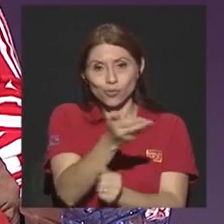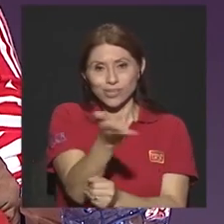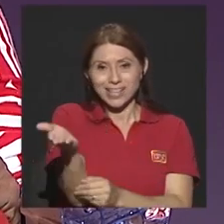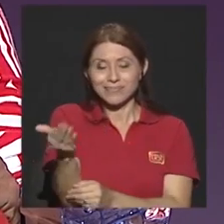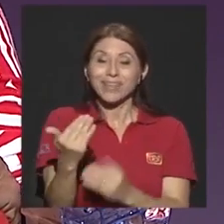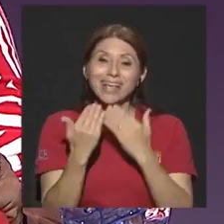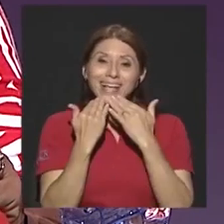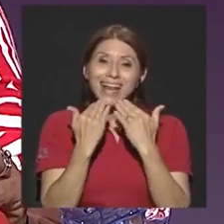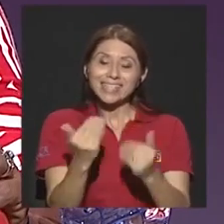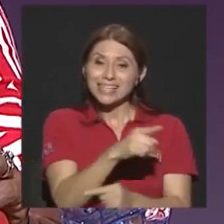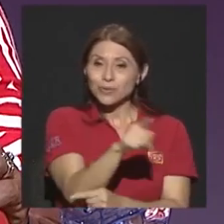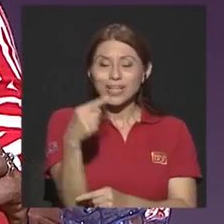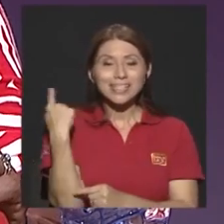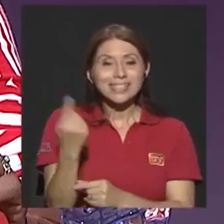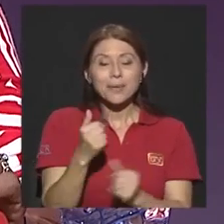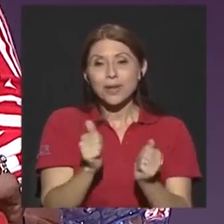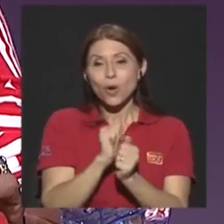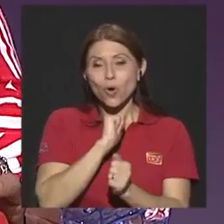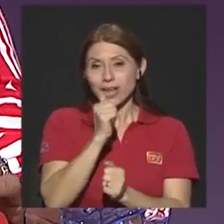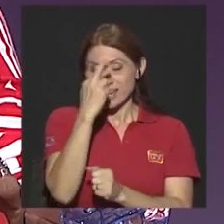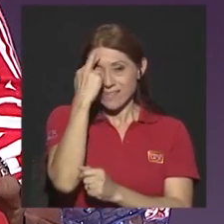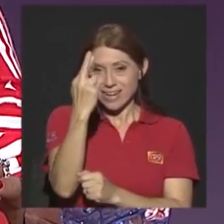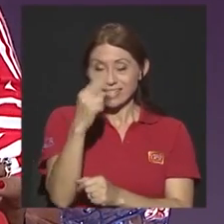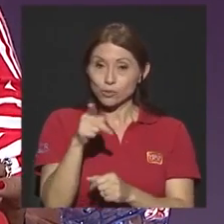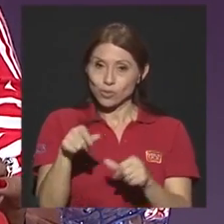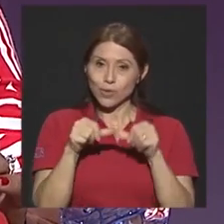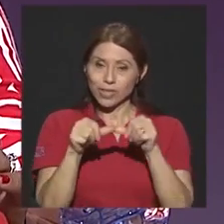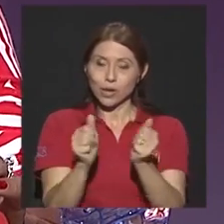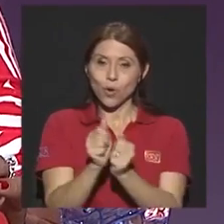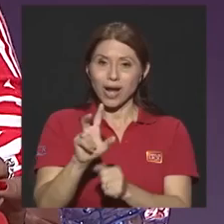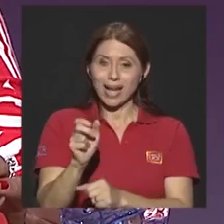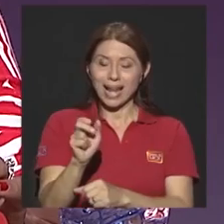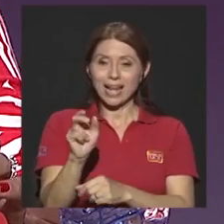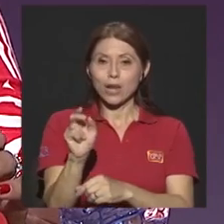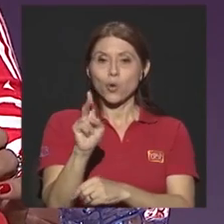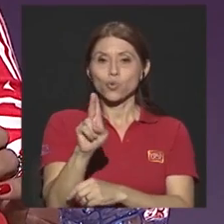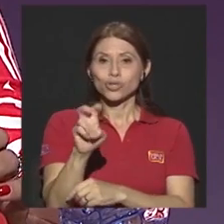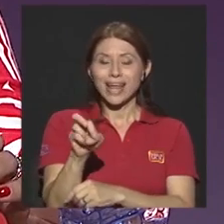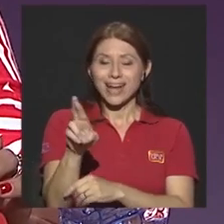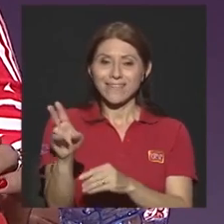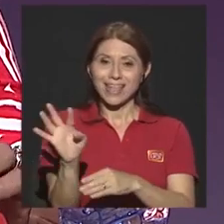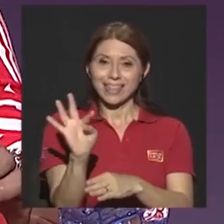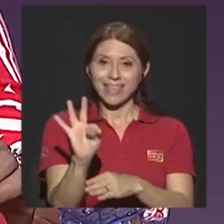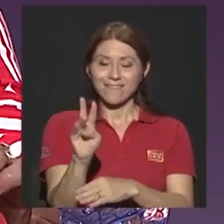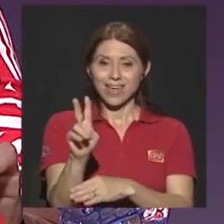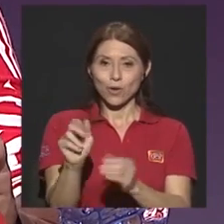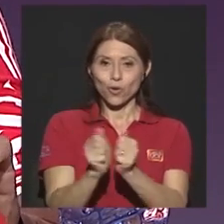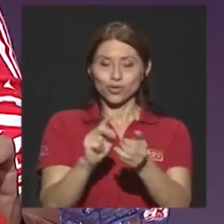siempre con Irreverencias. Quédese con Canal UCR TV Consentido.